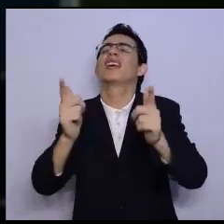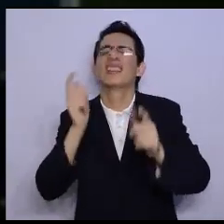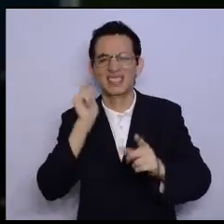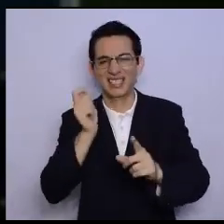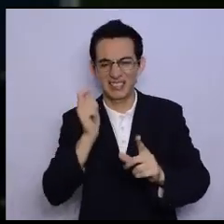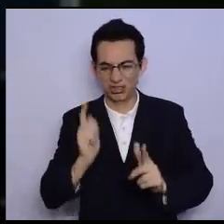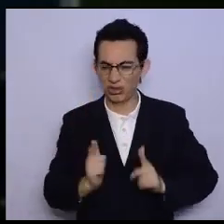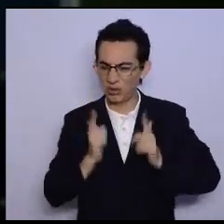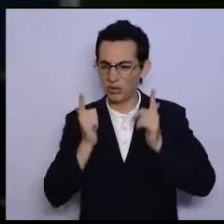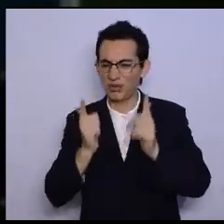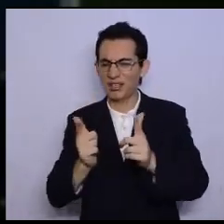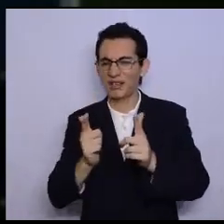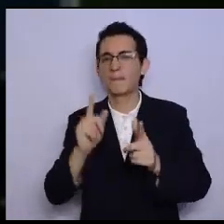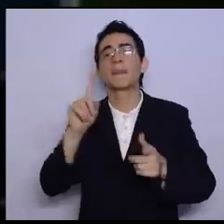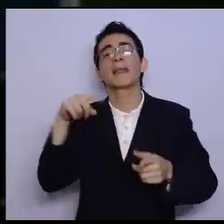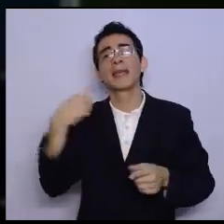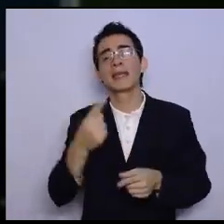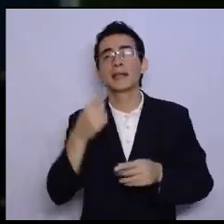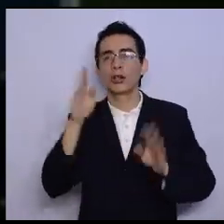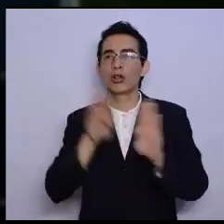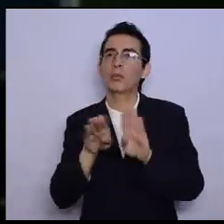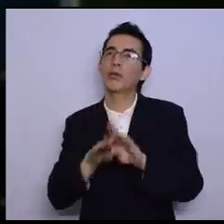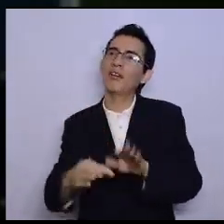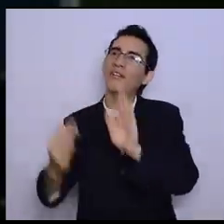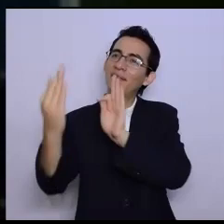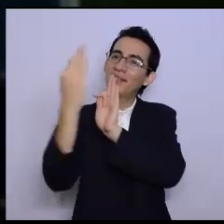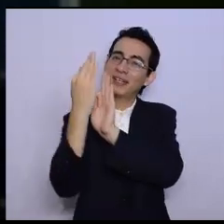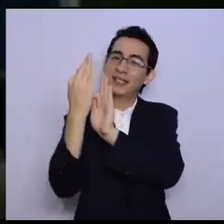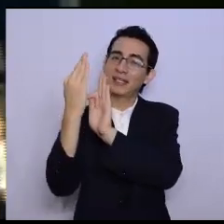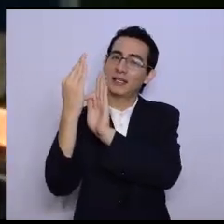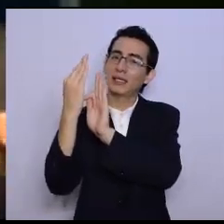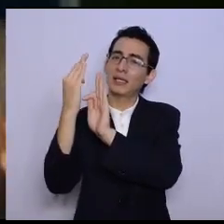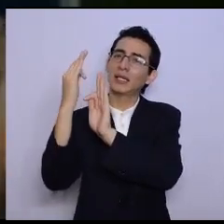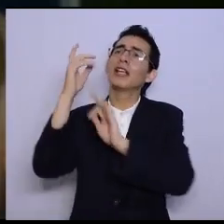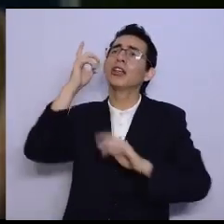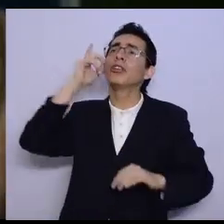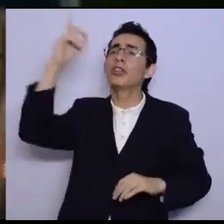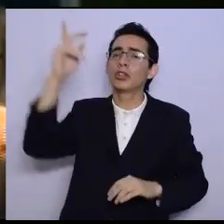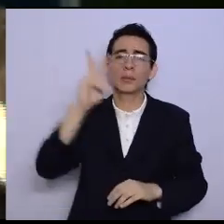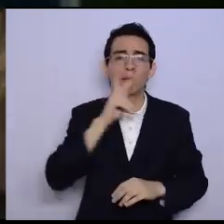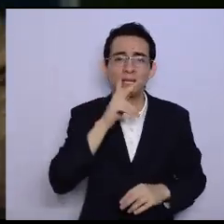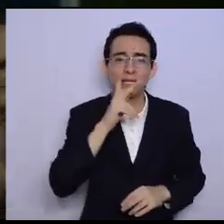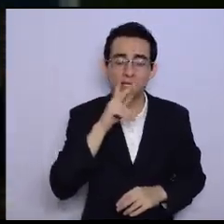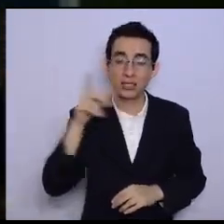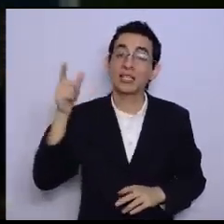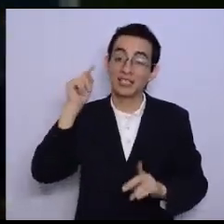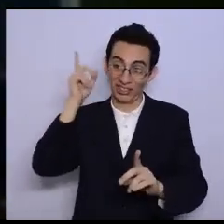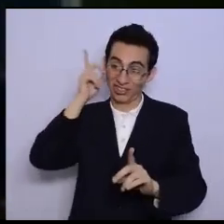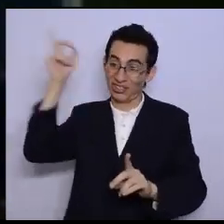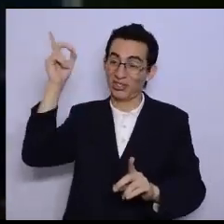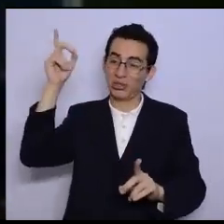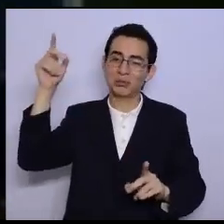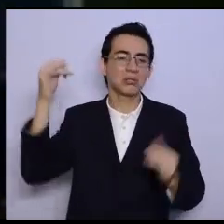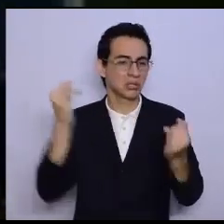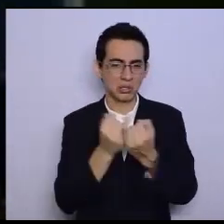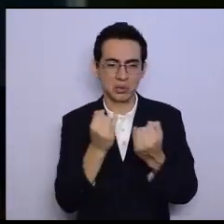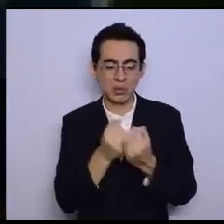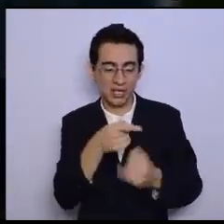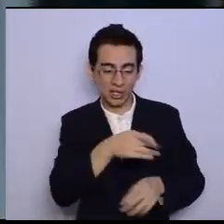opinión, delante de Dios el Padre. O sea, que Dios va a trabajar como trabajó en